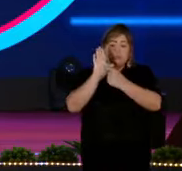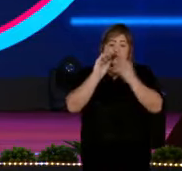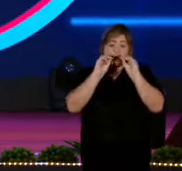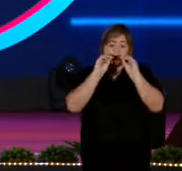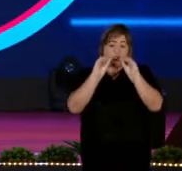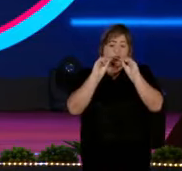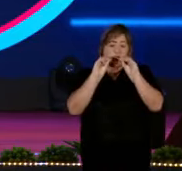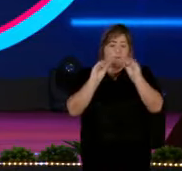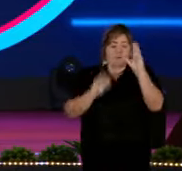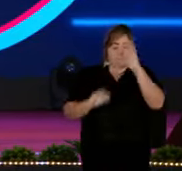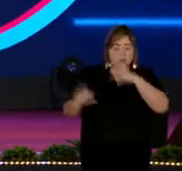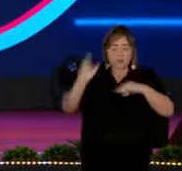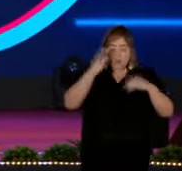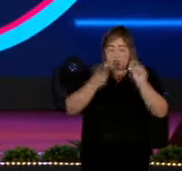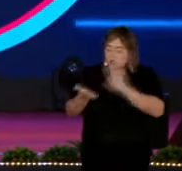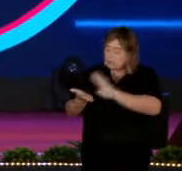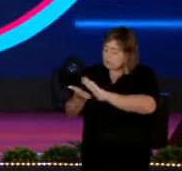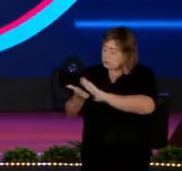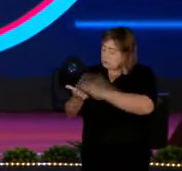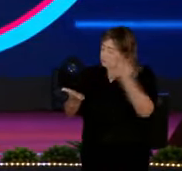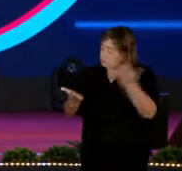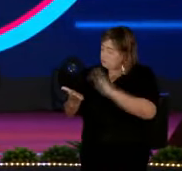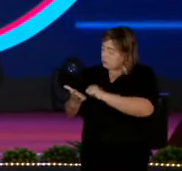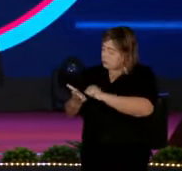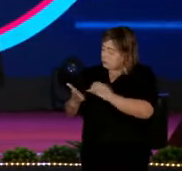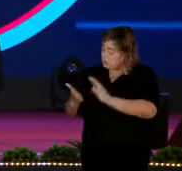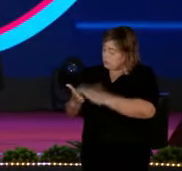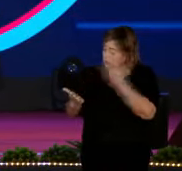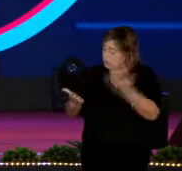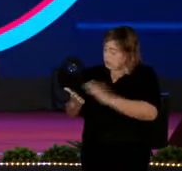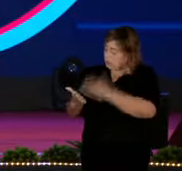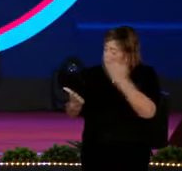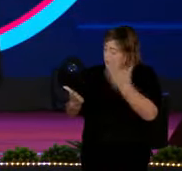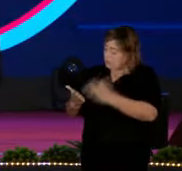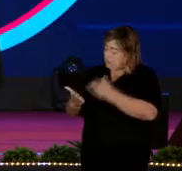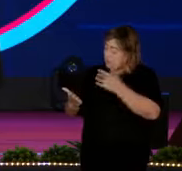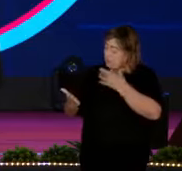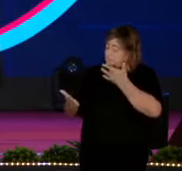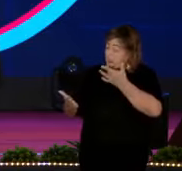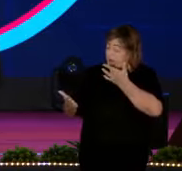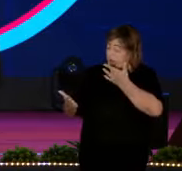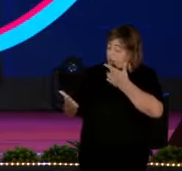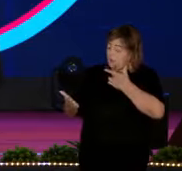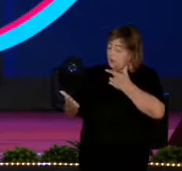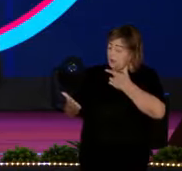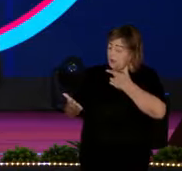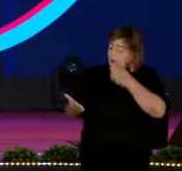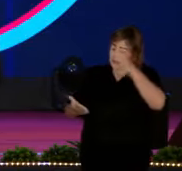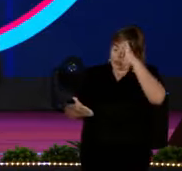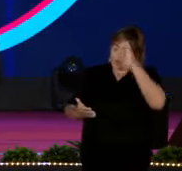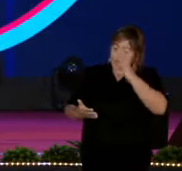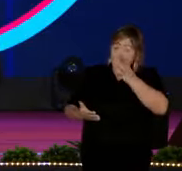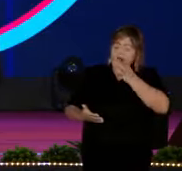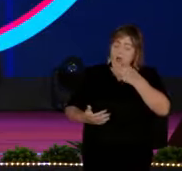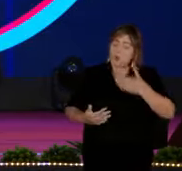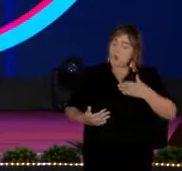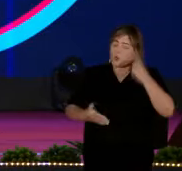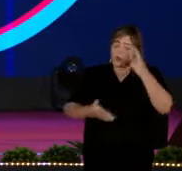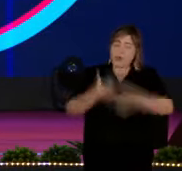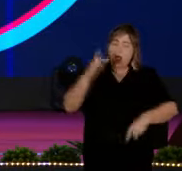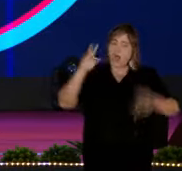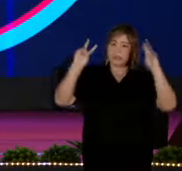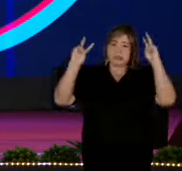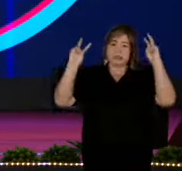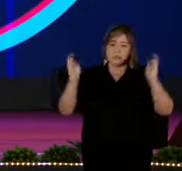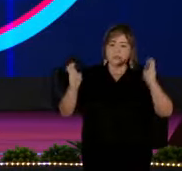Le voy a buscar uno de mis libros favoritos. Que habla de la armadura de Dios. El Señor no